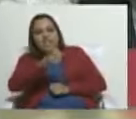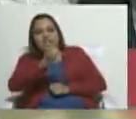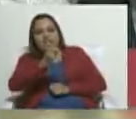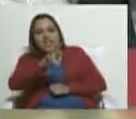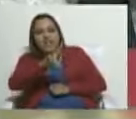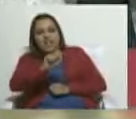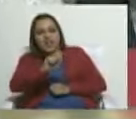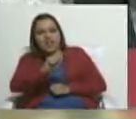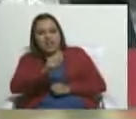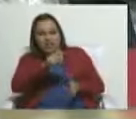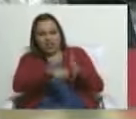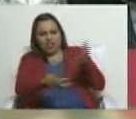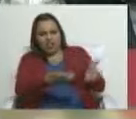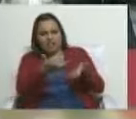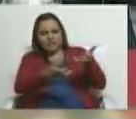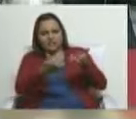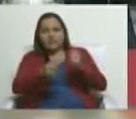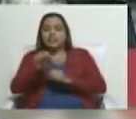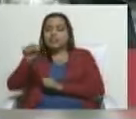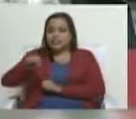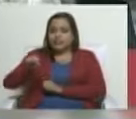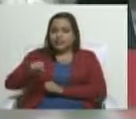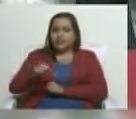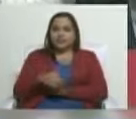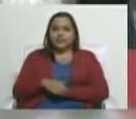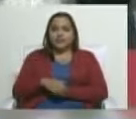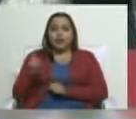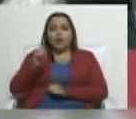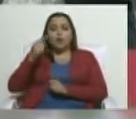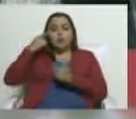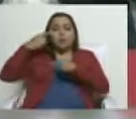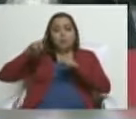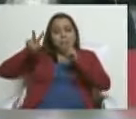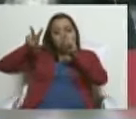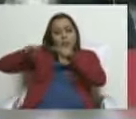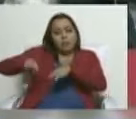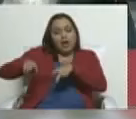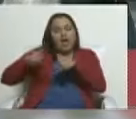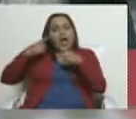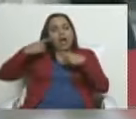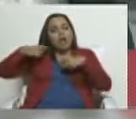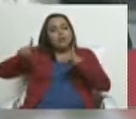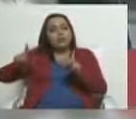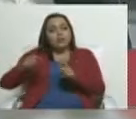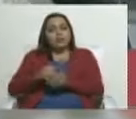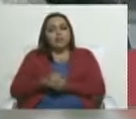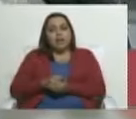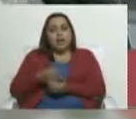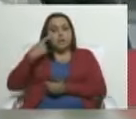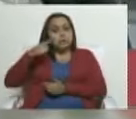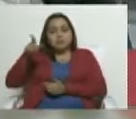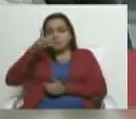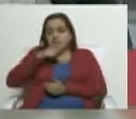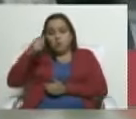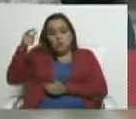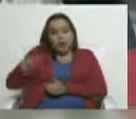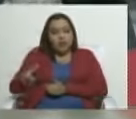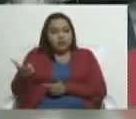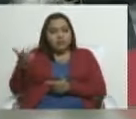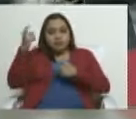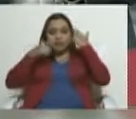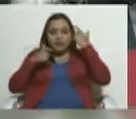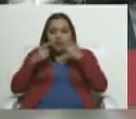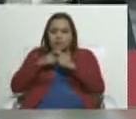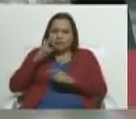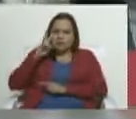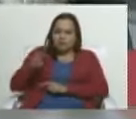exactamente. O por la presunción siquiera que tú puedas parecer algo. A lo mejor no lo eres en esencia, pero te veo